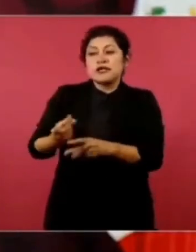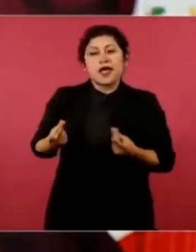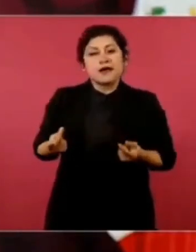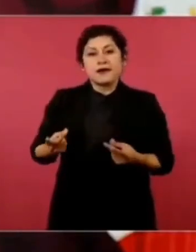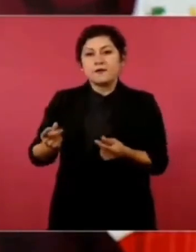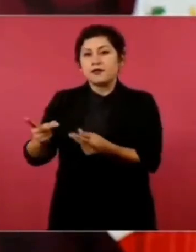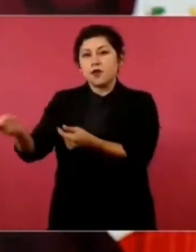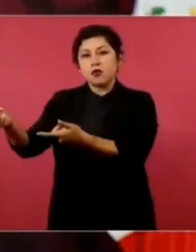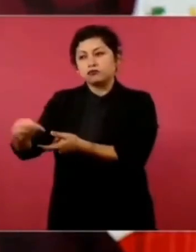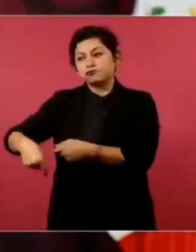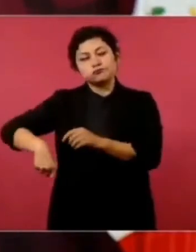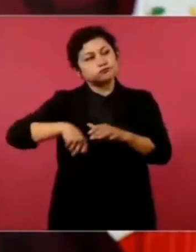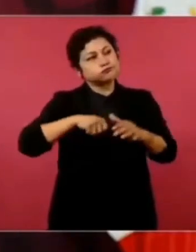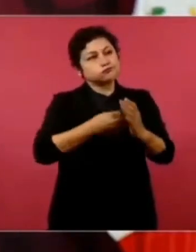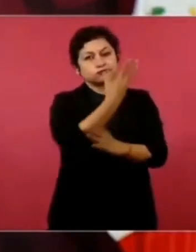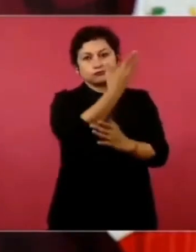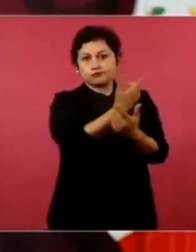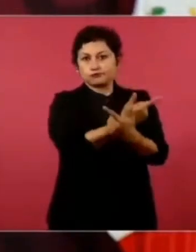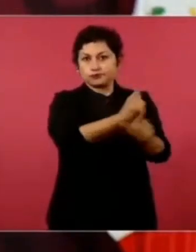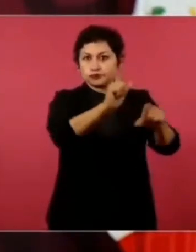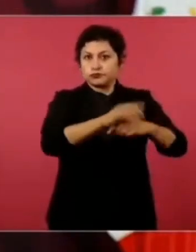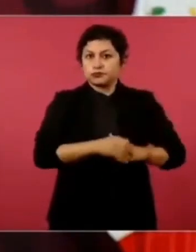para que no puedan indagar